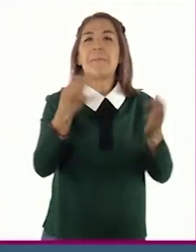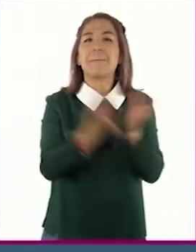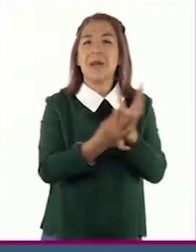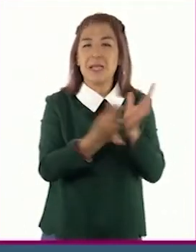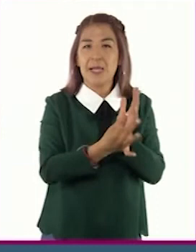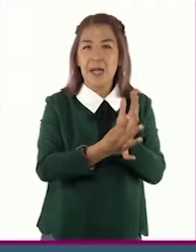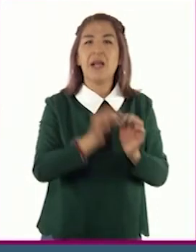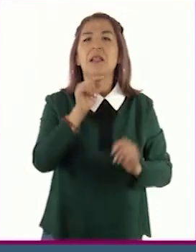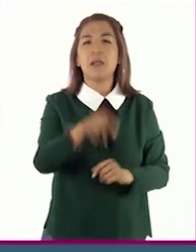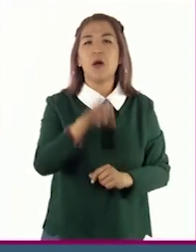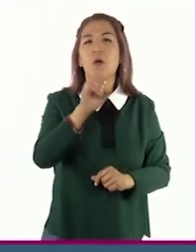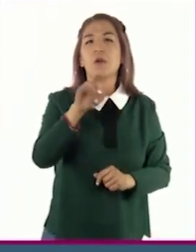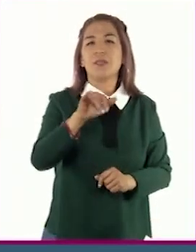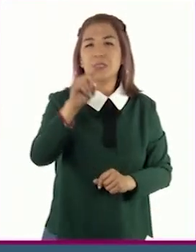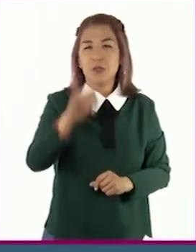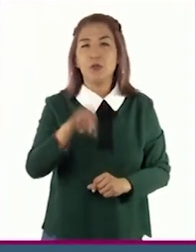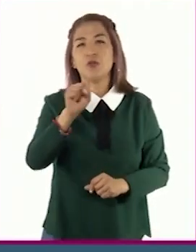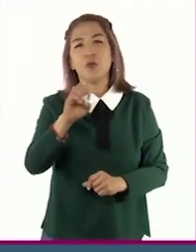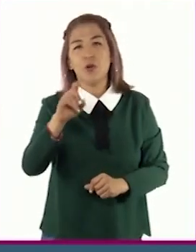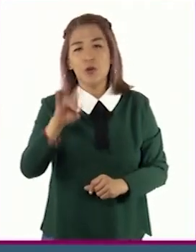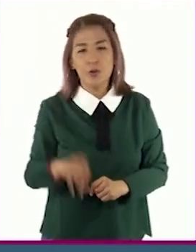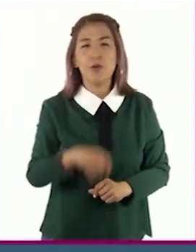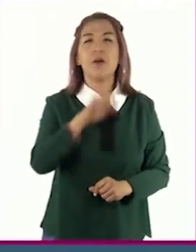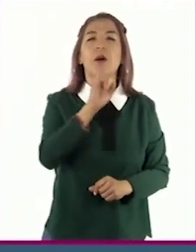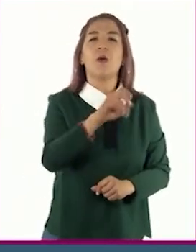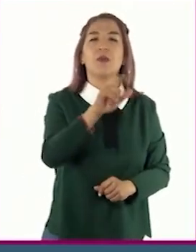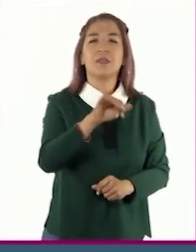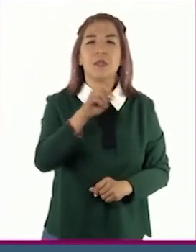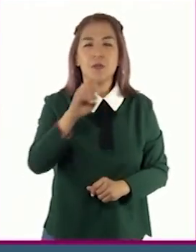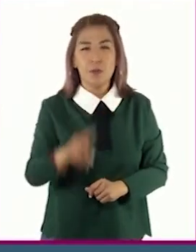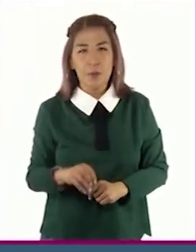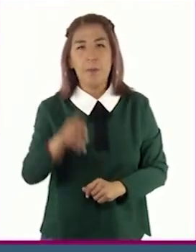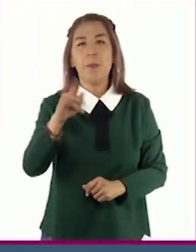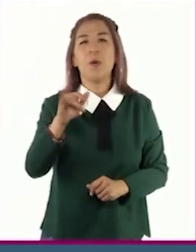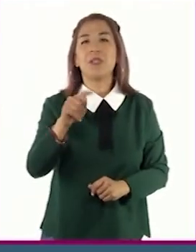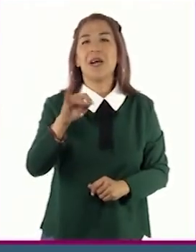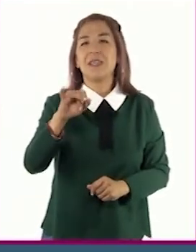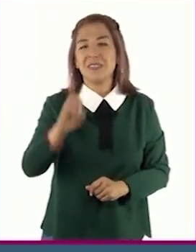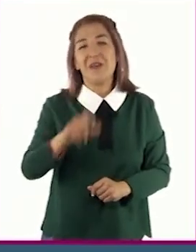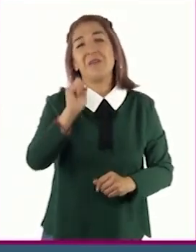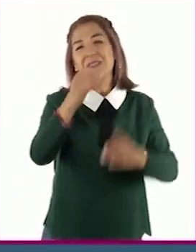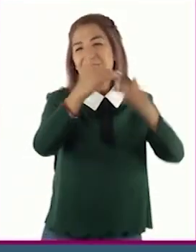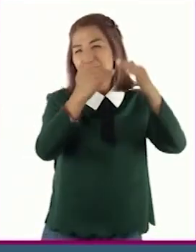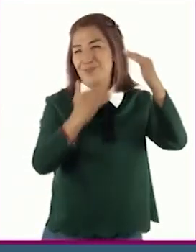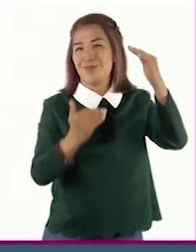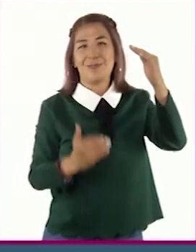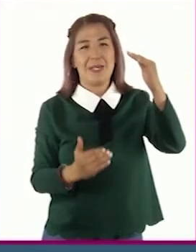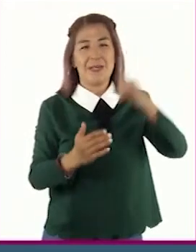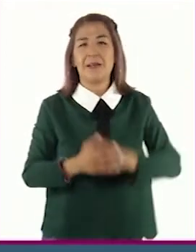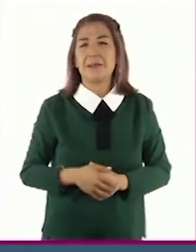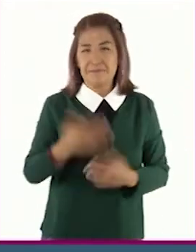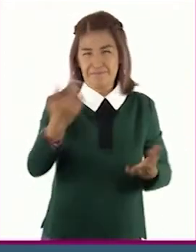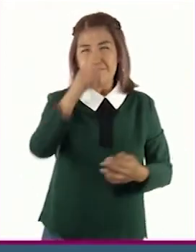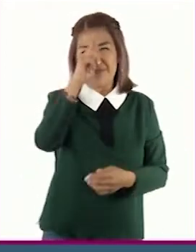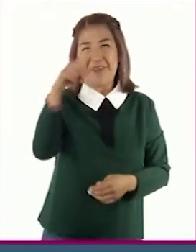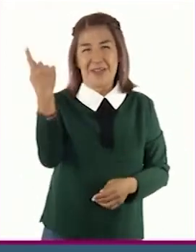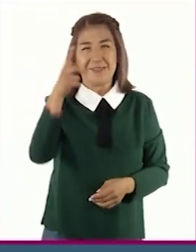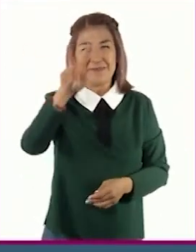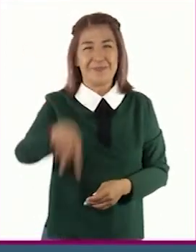Así serían óxido de sodio, óxido de potasio y así sucesivamente. Muy sencillo, ¿verdad?